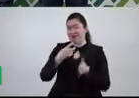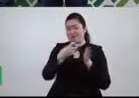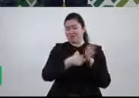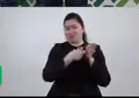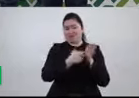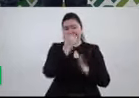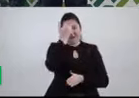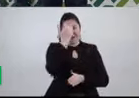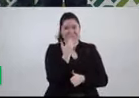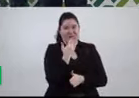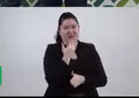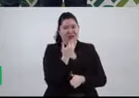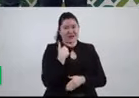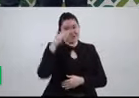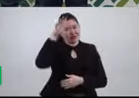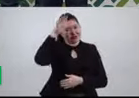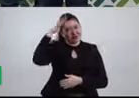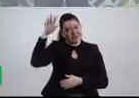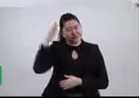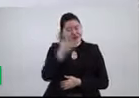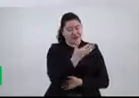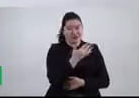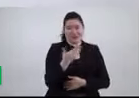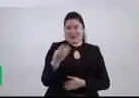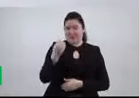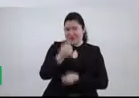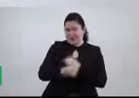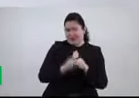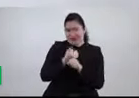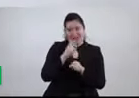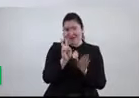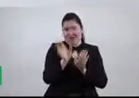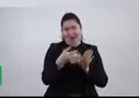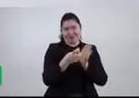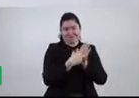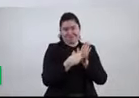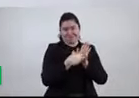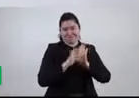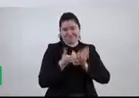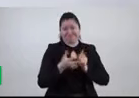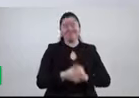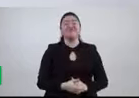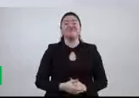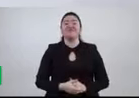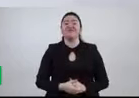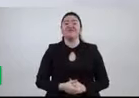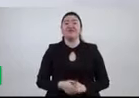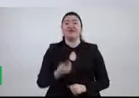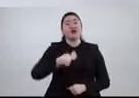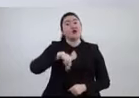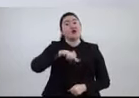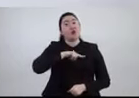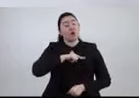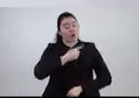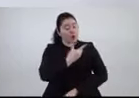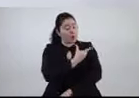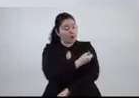la imagen de los adultos de 50 a 59 años, hemos vacunado